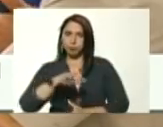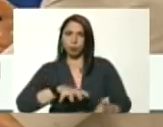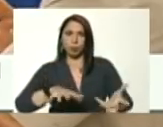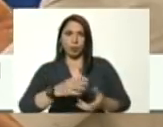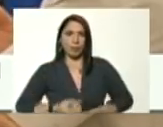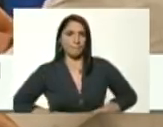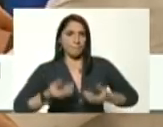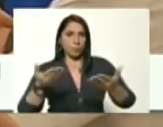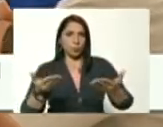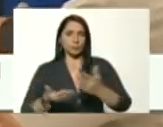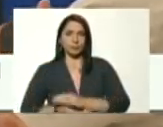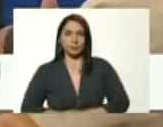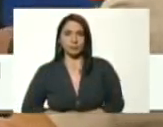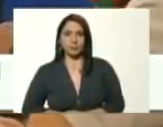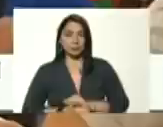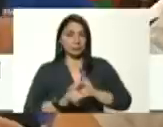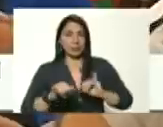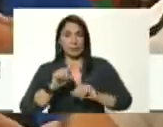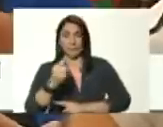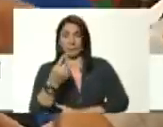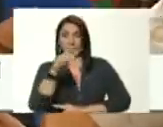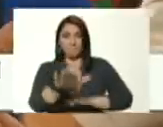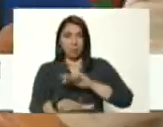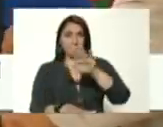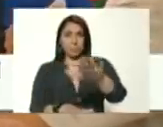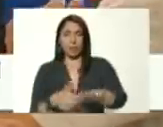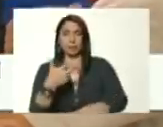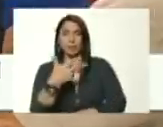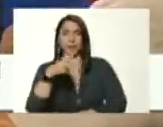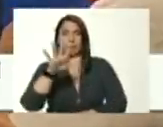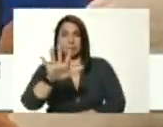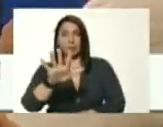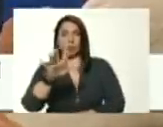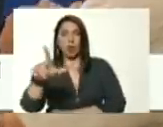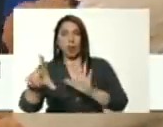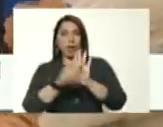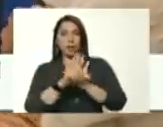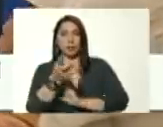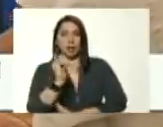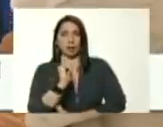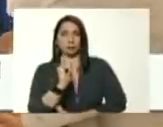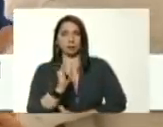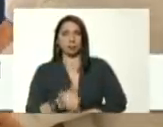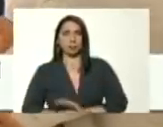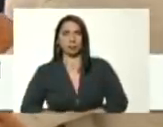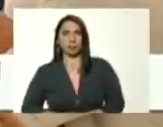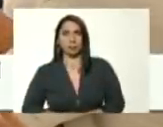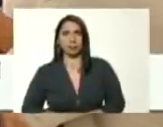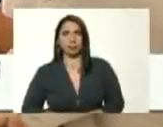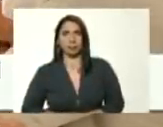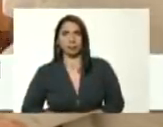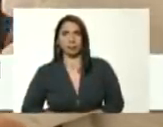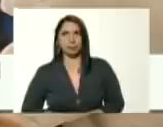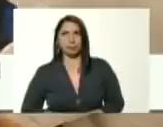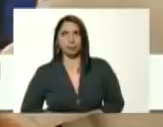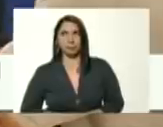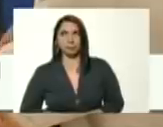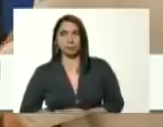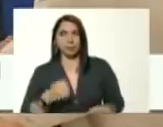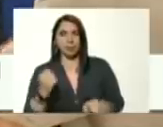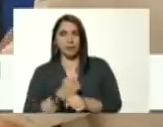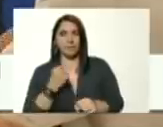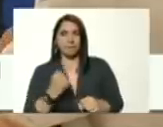dando ya se dio un primer paso ahí tenemos 35 leyes de lo que va a hacer en la agenda de diálogo